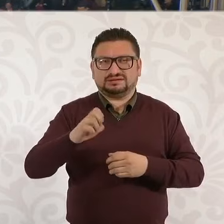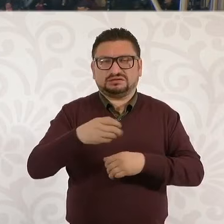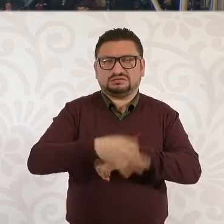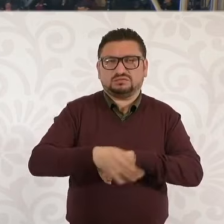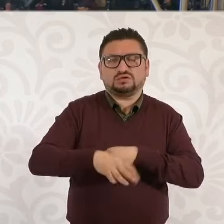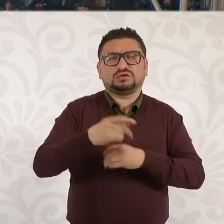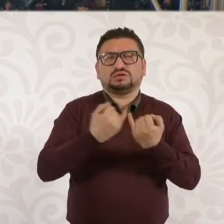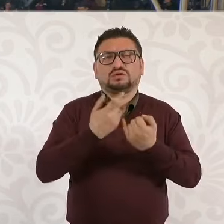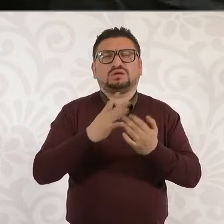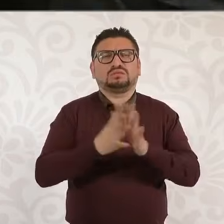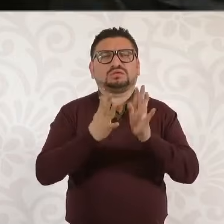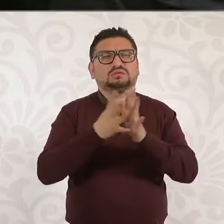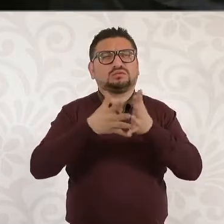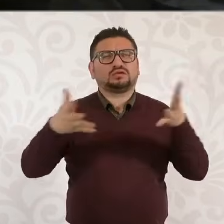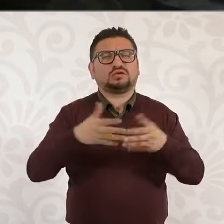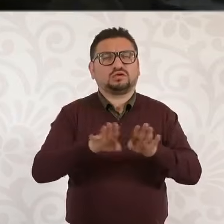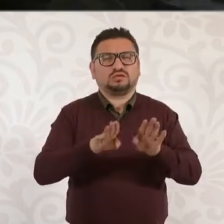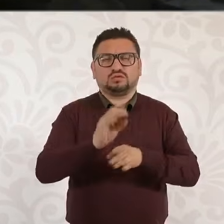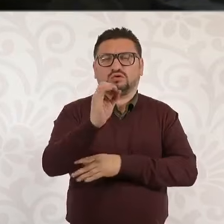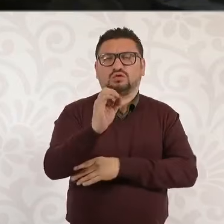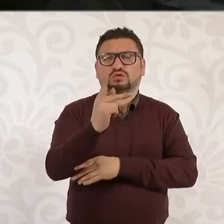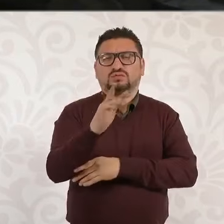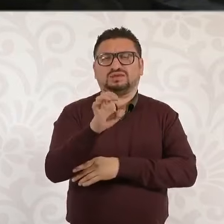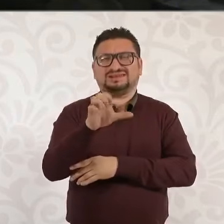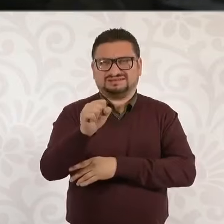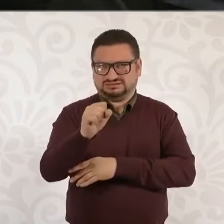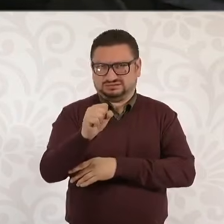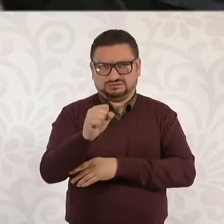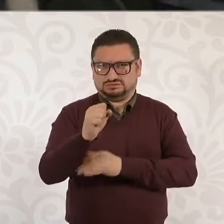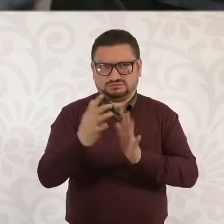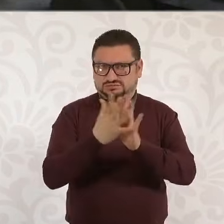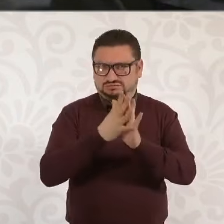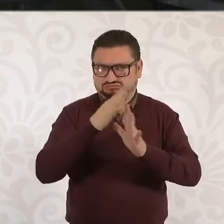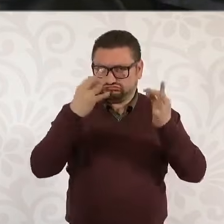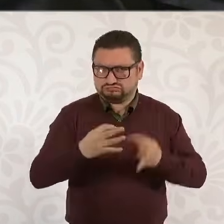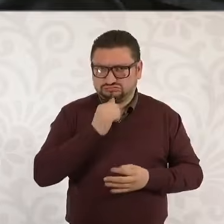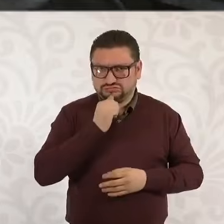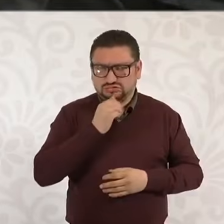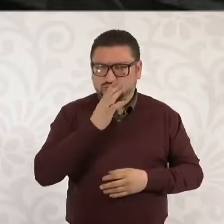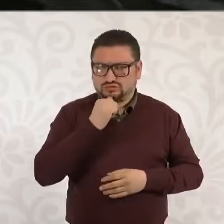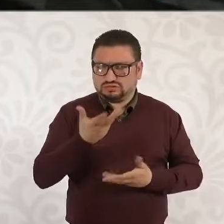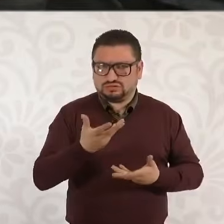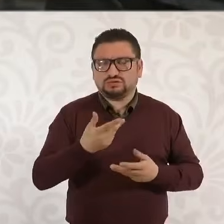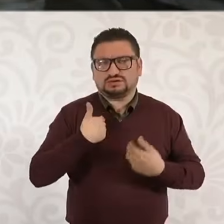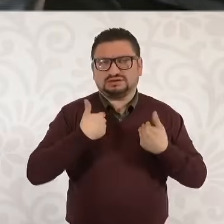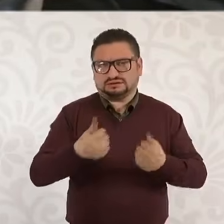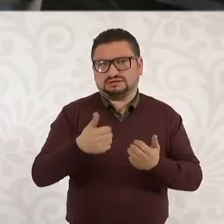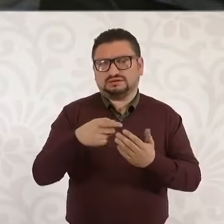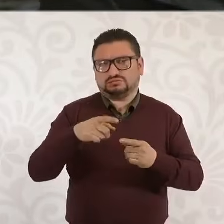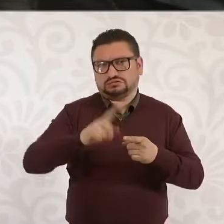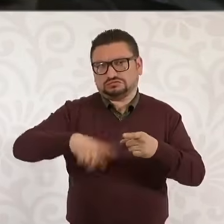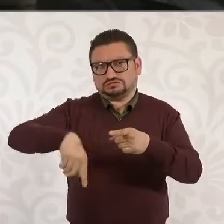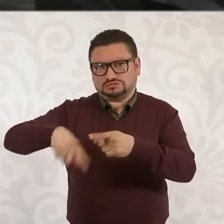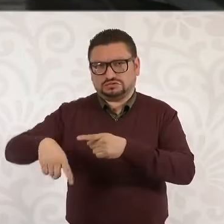democracia participativa. ¿Los OPLES no garantizaban eso? Entendemos que el recorte también sería para